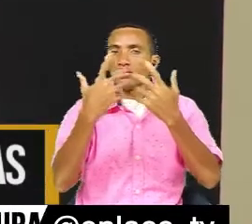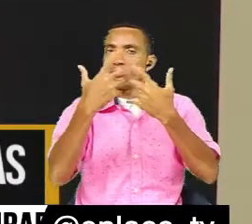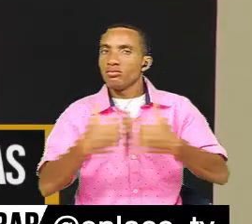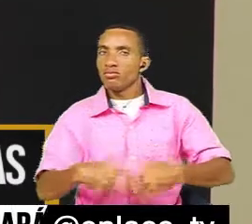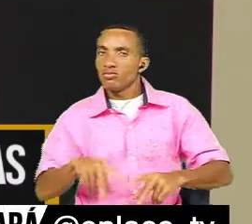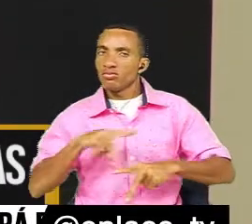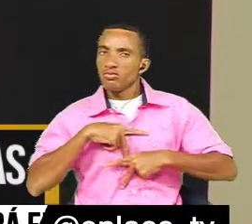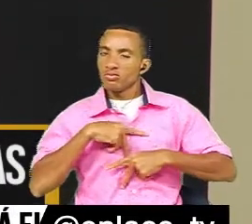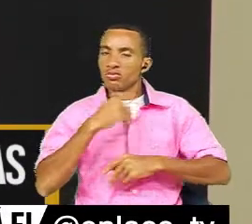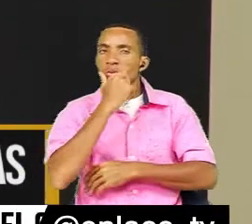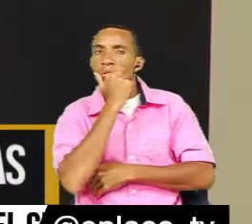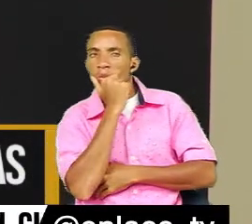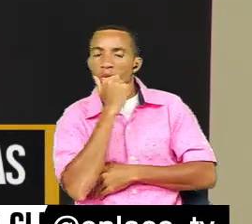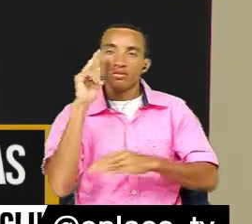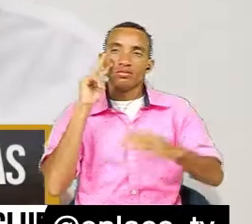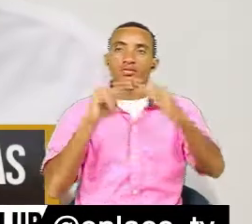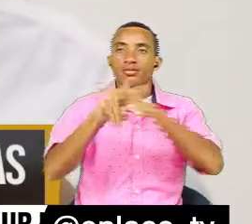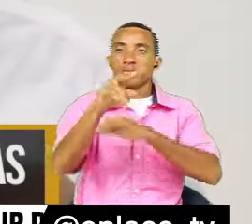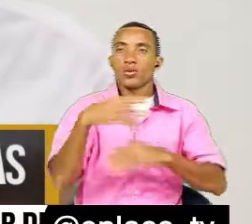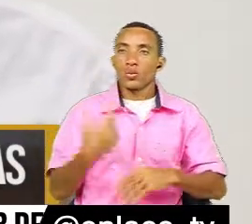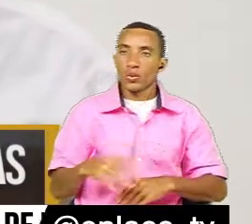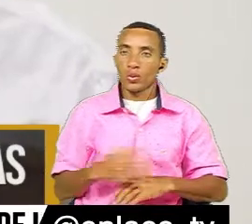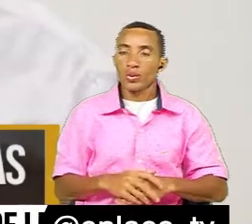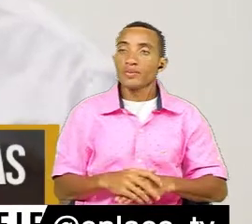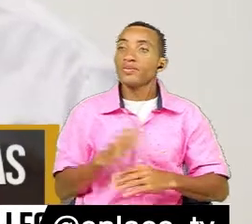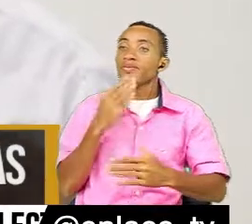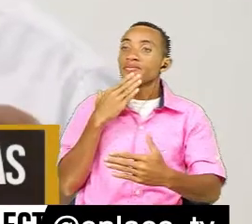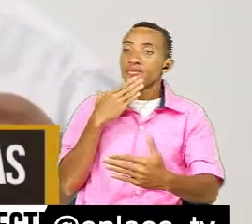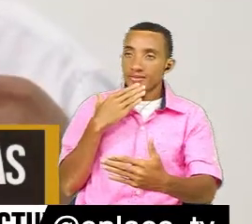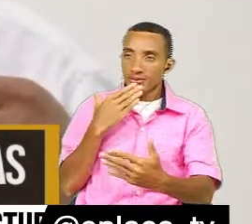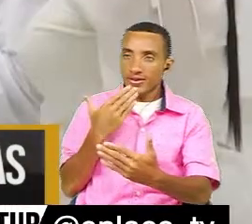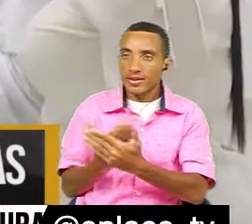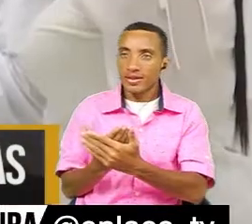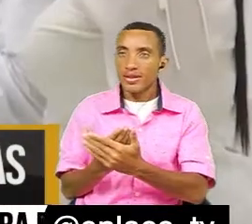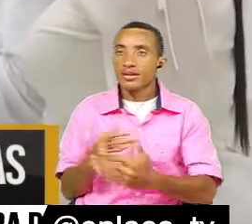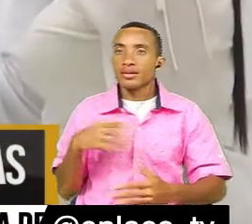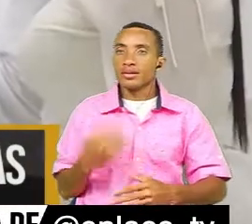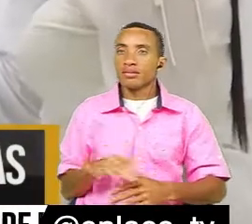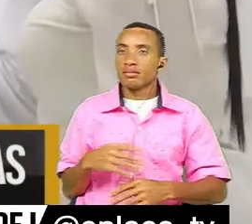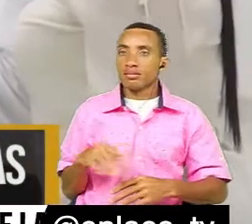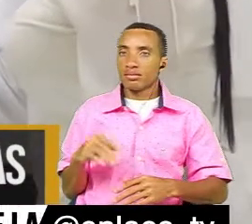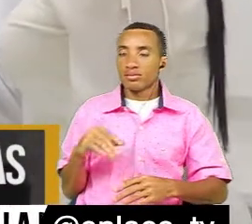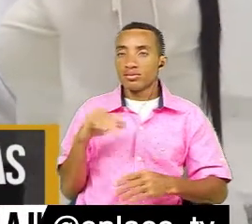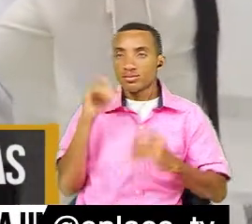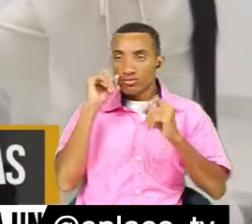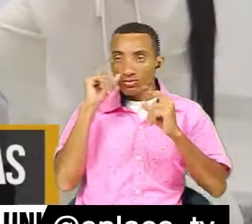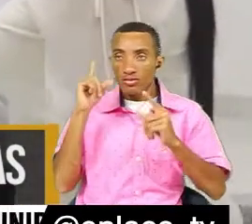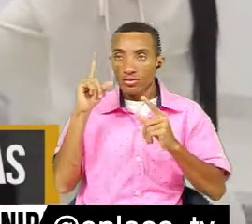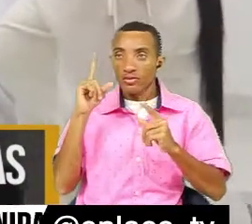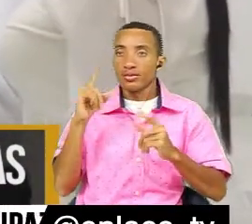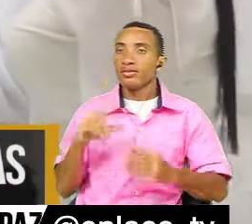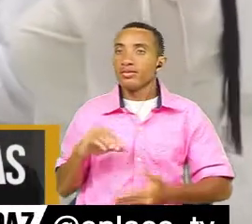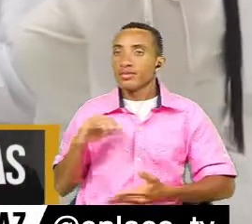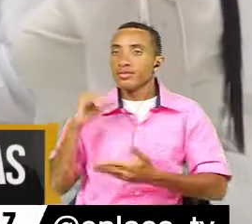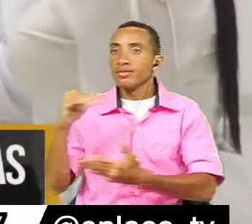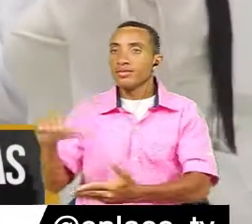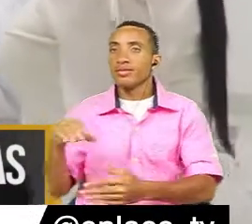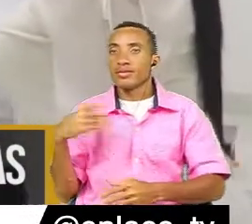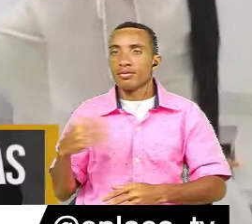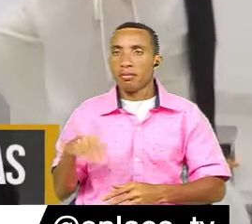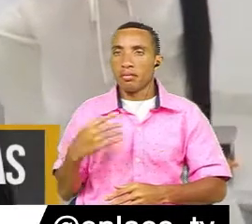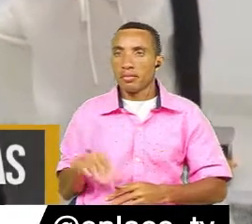se ha mostrado complacido por la distinción. Muy agradecido por este detalle que se acordaron de esta empresa, ¿verdad? Muy